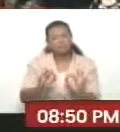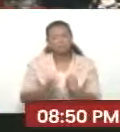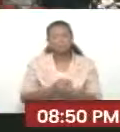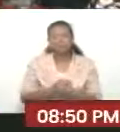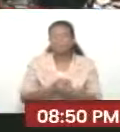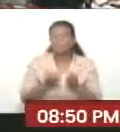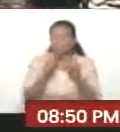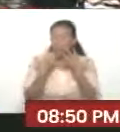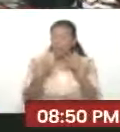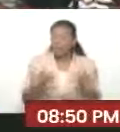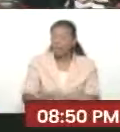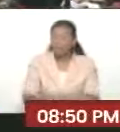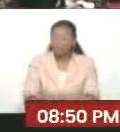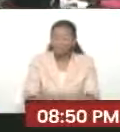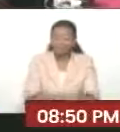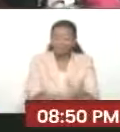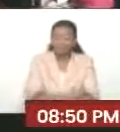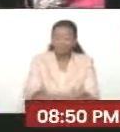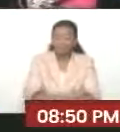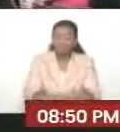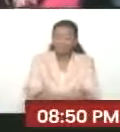Pregúntale.